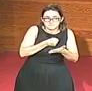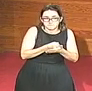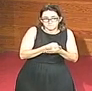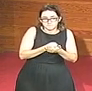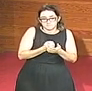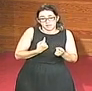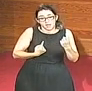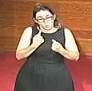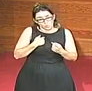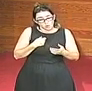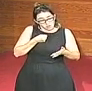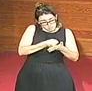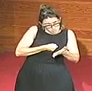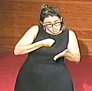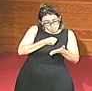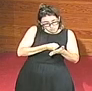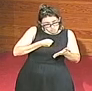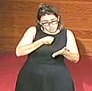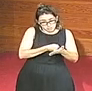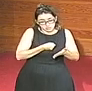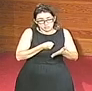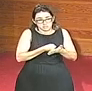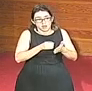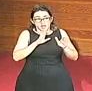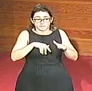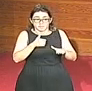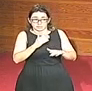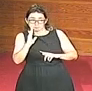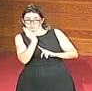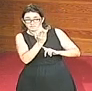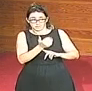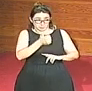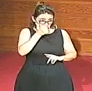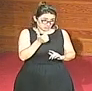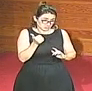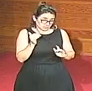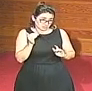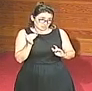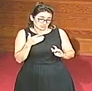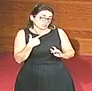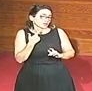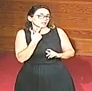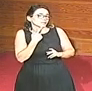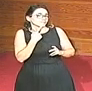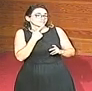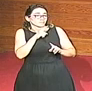más abren la mano contigo. Es decir, respecto a la segunda cuestión, no